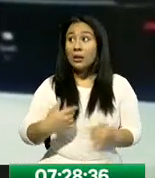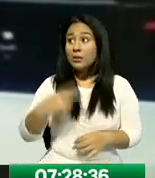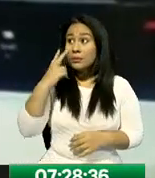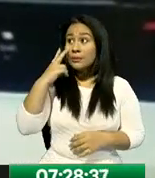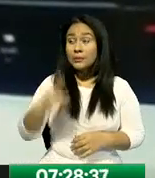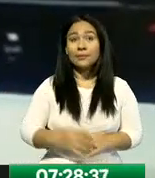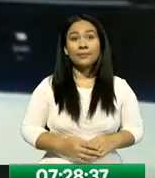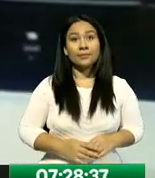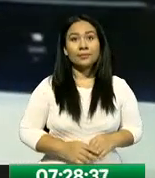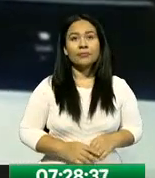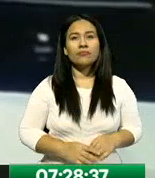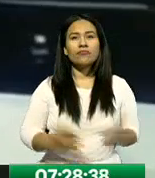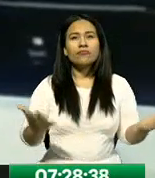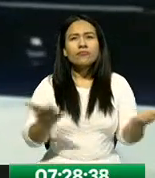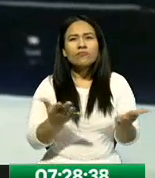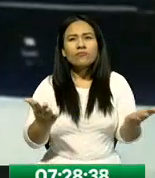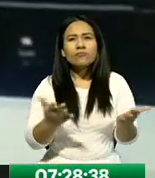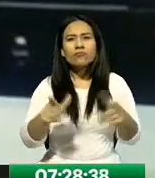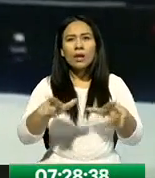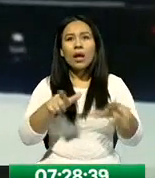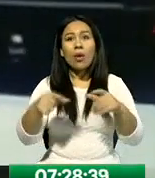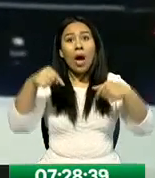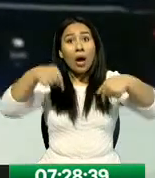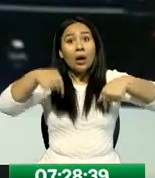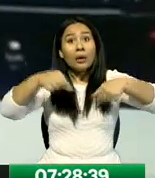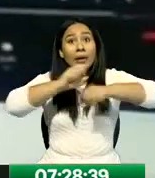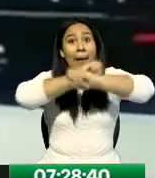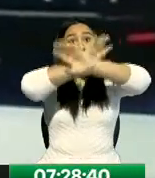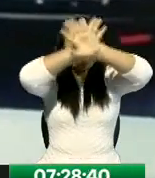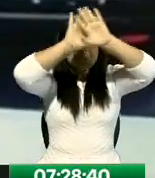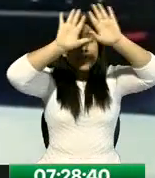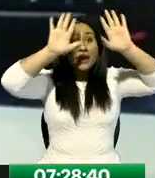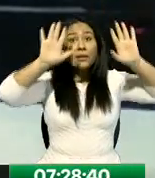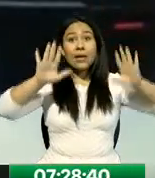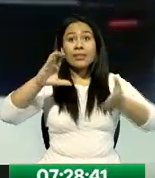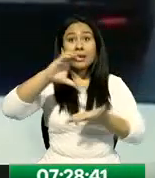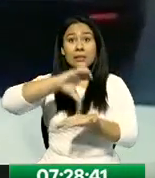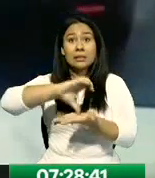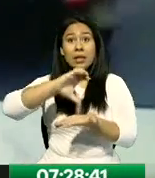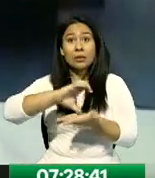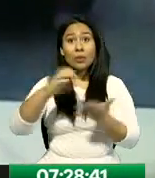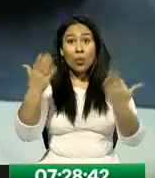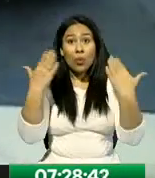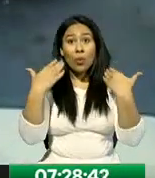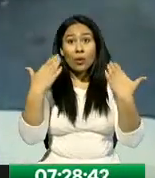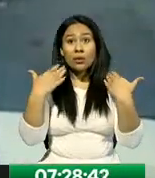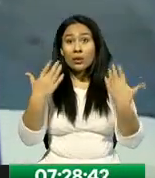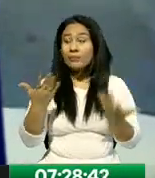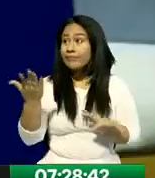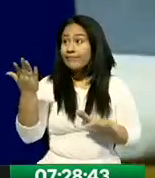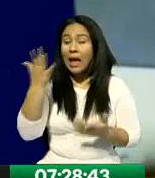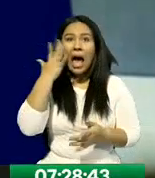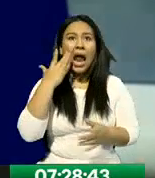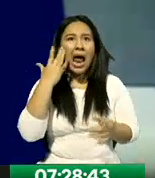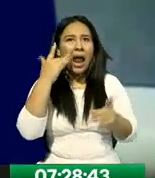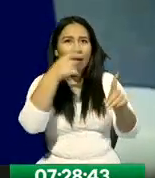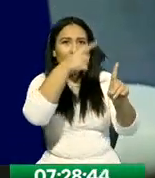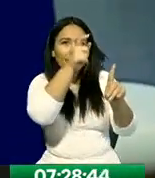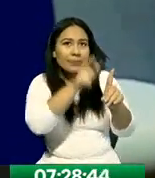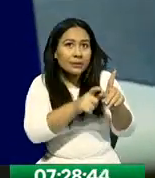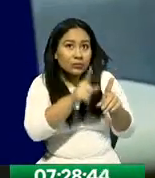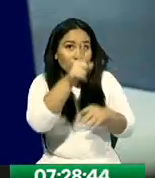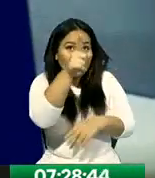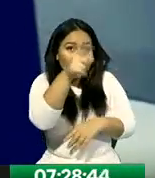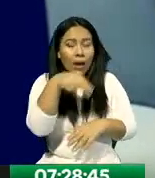nuevamente. Esto ocurrió de día y con sol en pleno centro de Guayaquil. Ahí está el sospechoso en